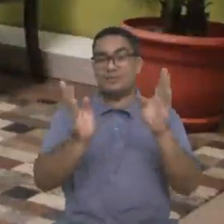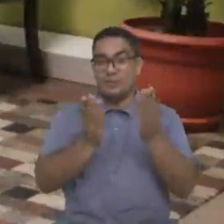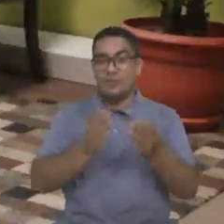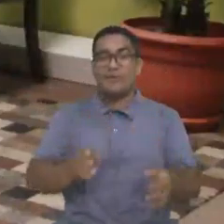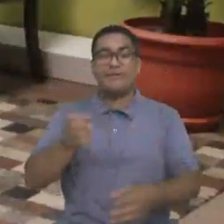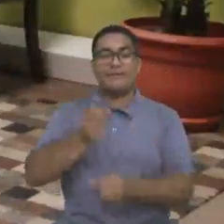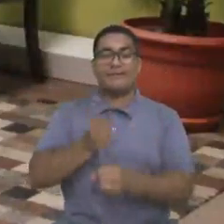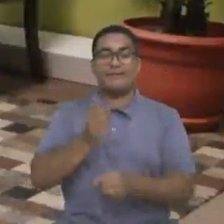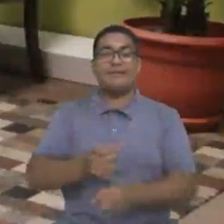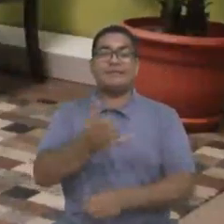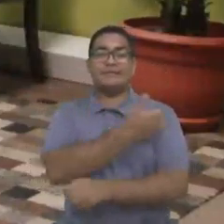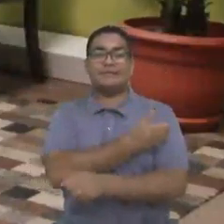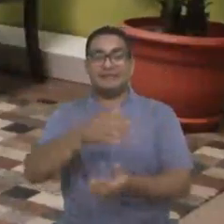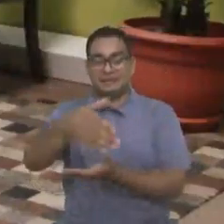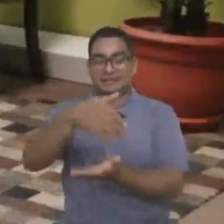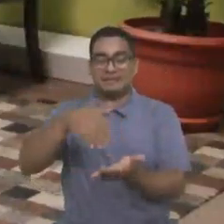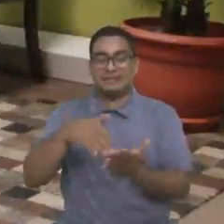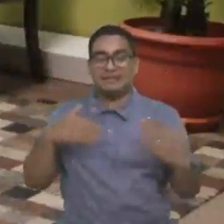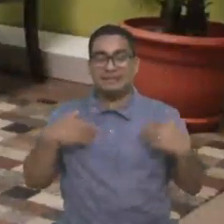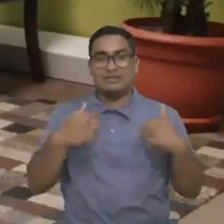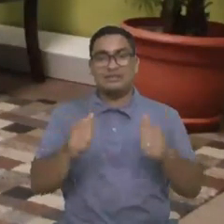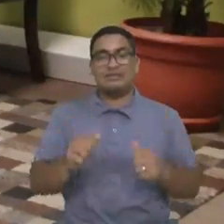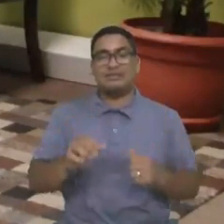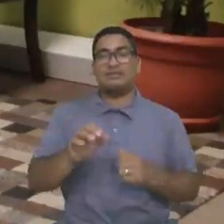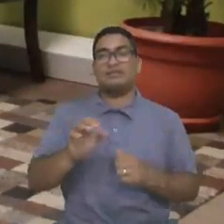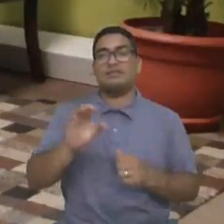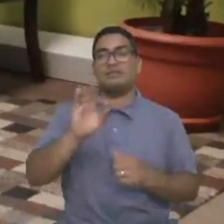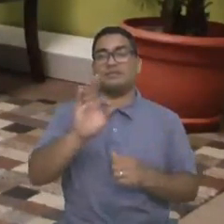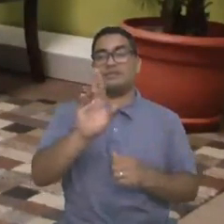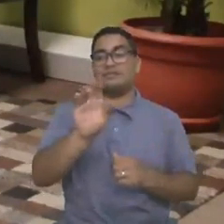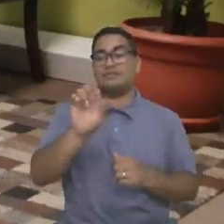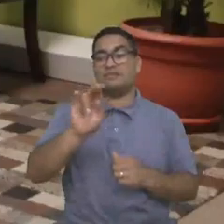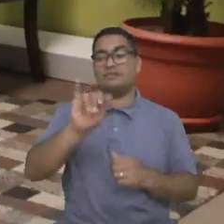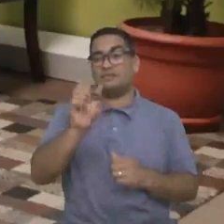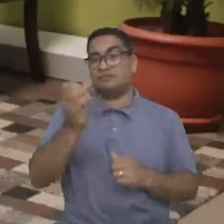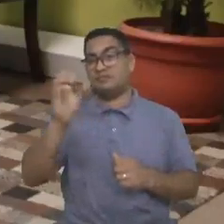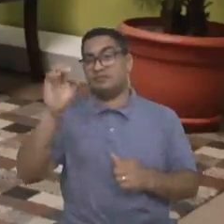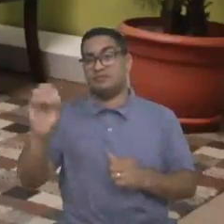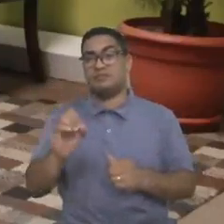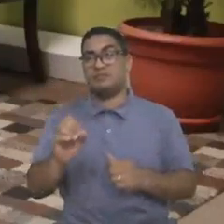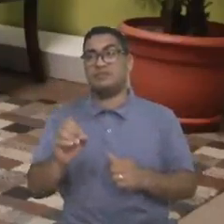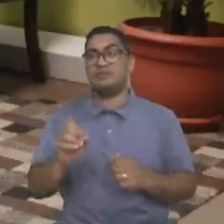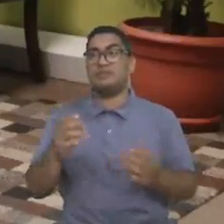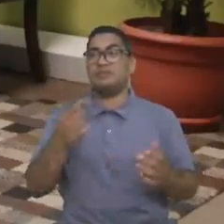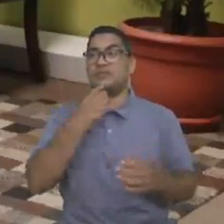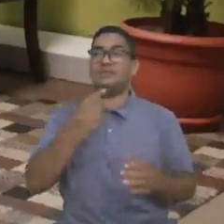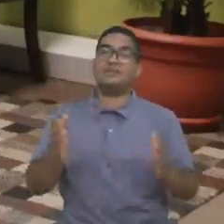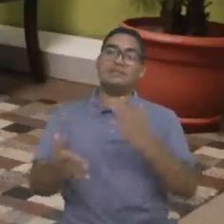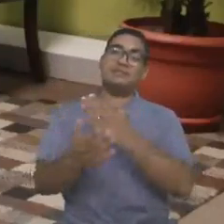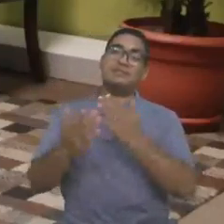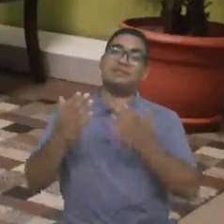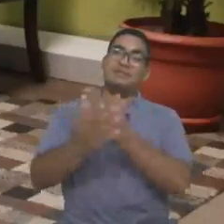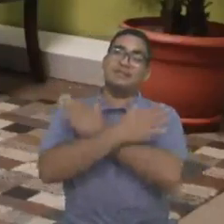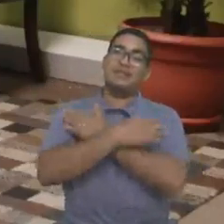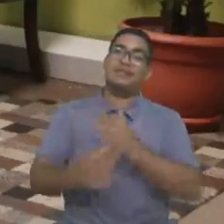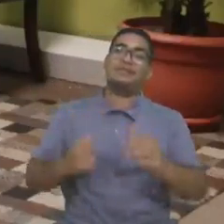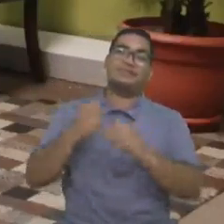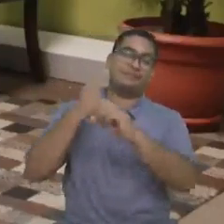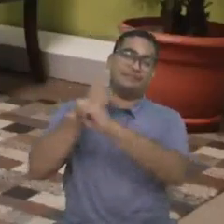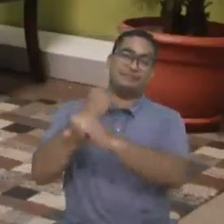en su buen peso, tienen buena salud. Para hablar de este tema, hemos invitado a la licenciada Rosa Acevedo, quien